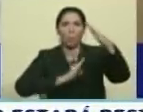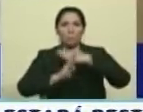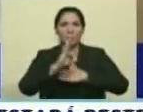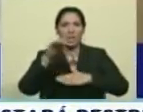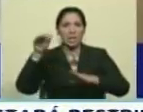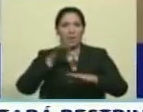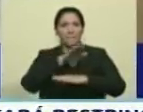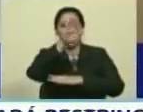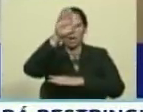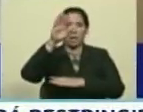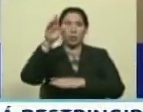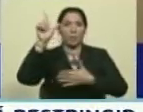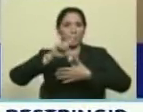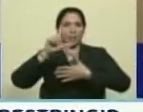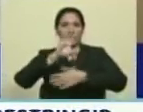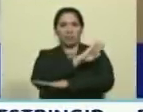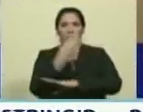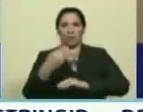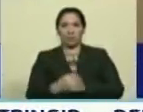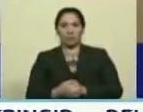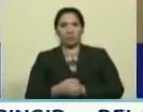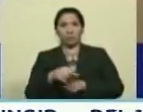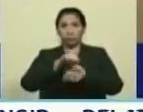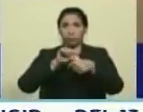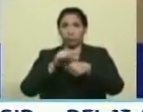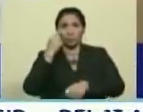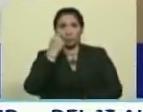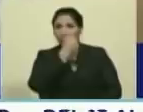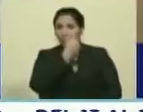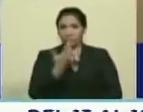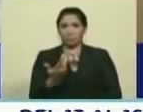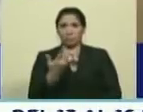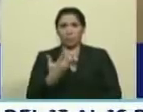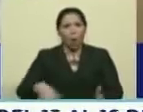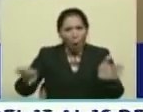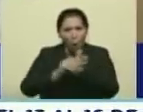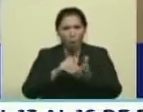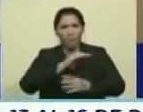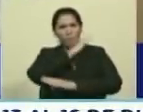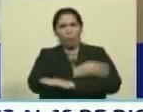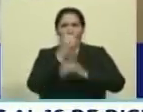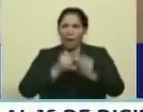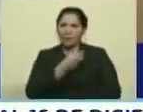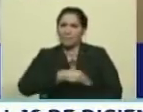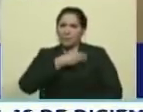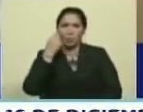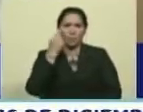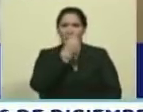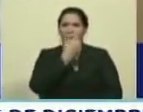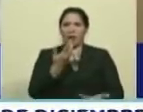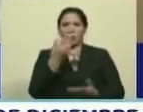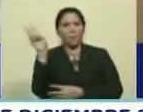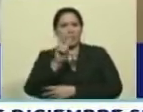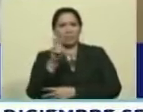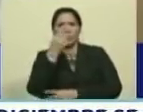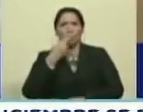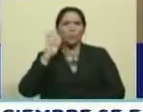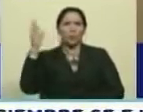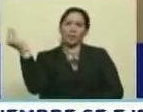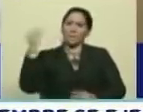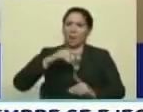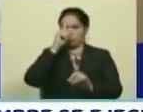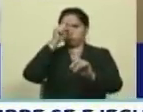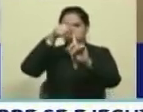y campos de América Latina y el Caribe. Vamos a retomar con fuerza la misión Milagro. Y Venezuela se compromete, más allá del más